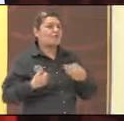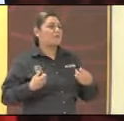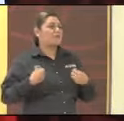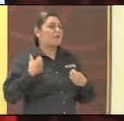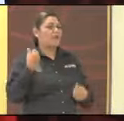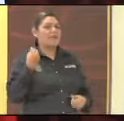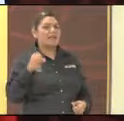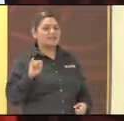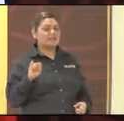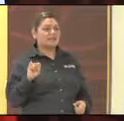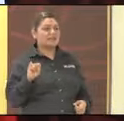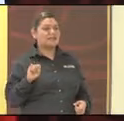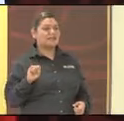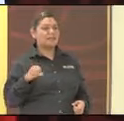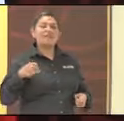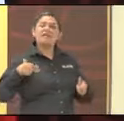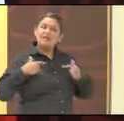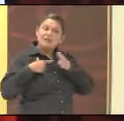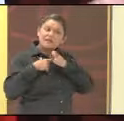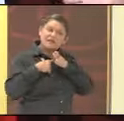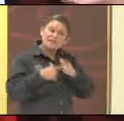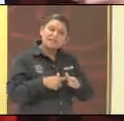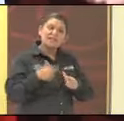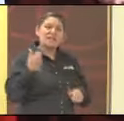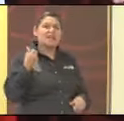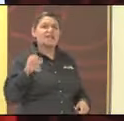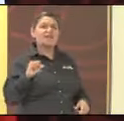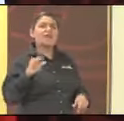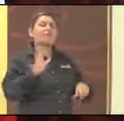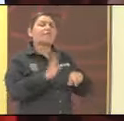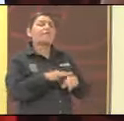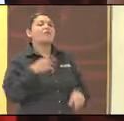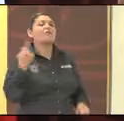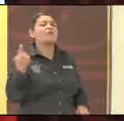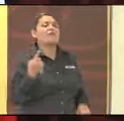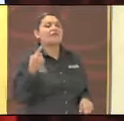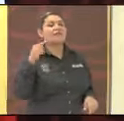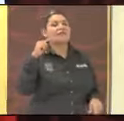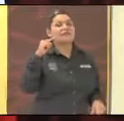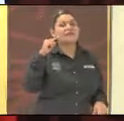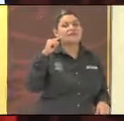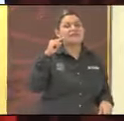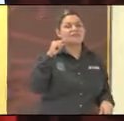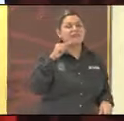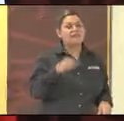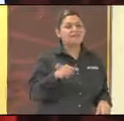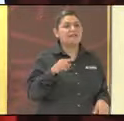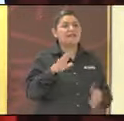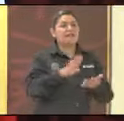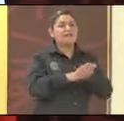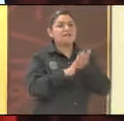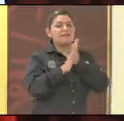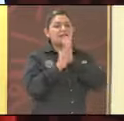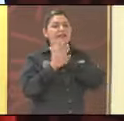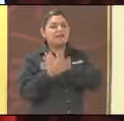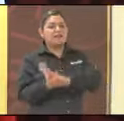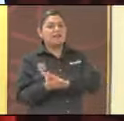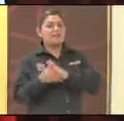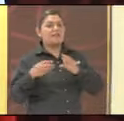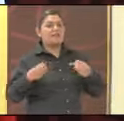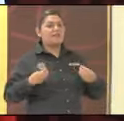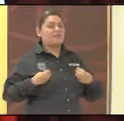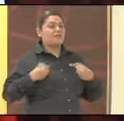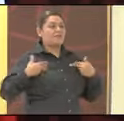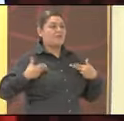así. Y vamos a seguir haciéndolo así. ¿Por qué? Porque es la esencia, la transformación es la esencia del ser